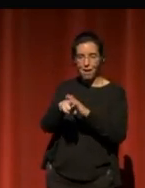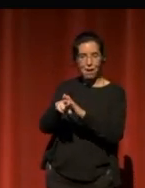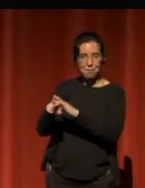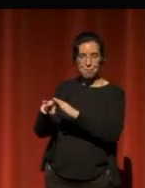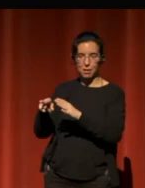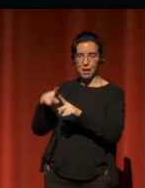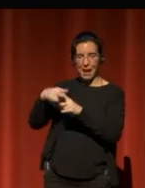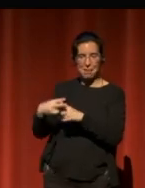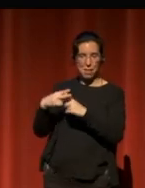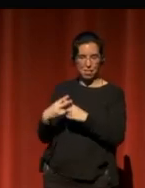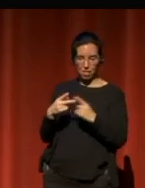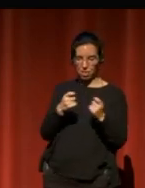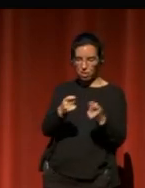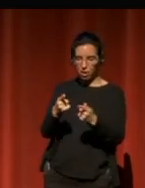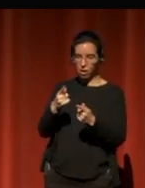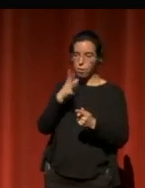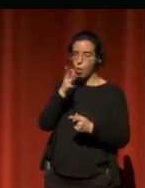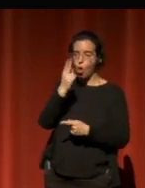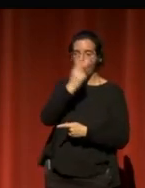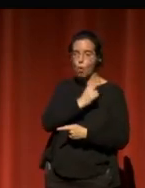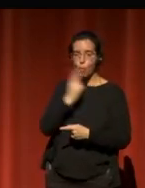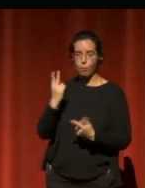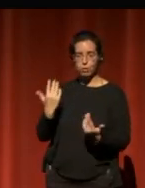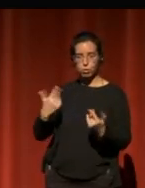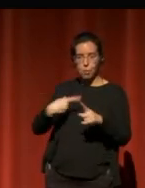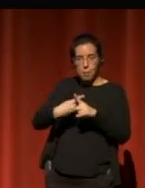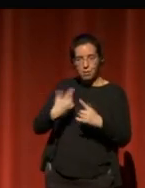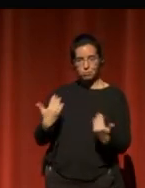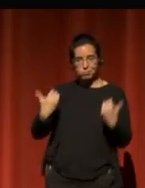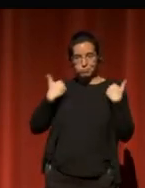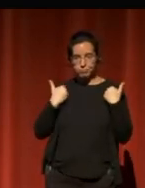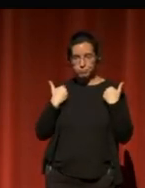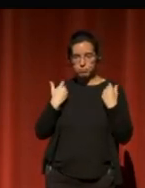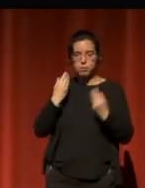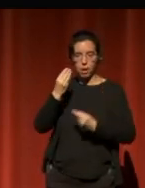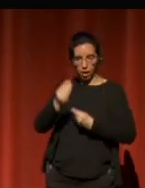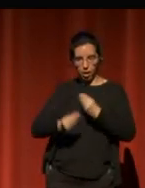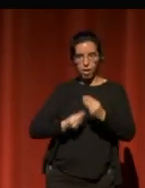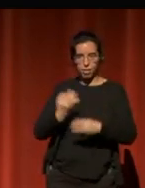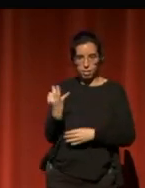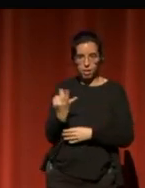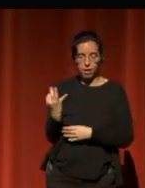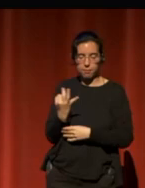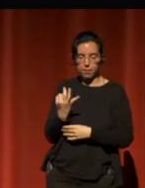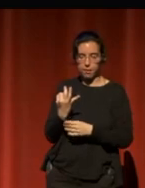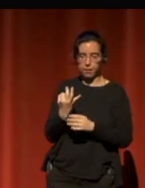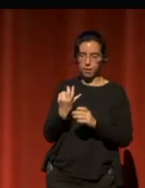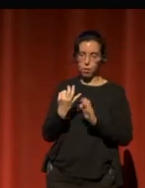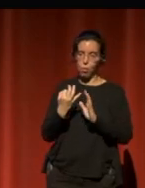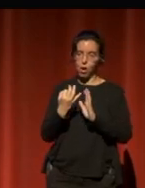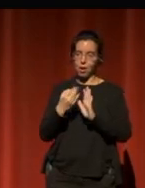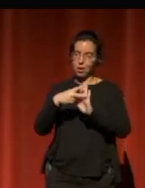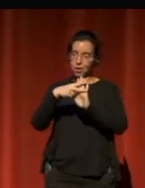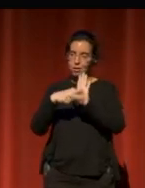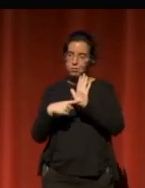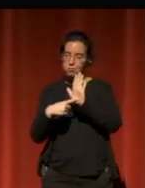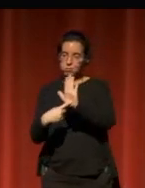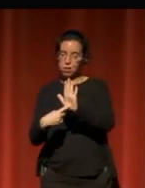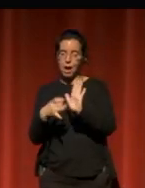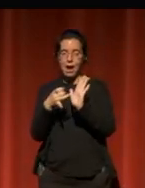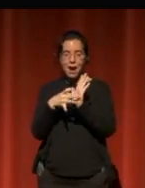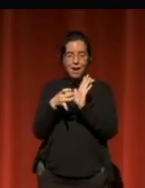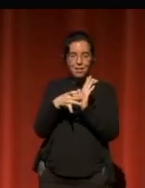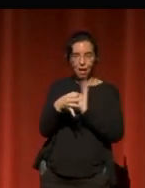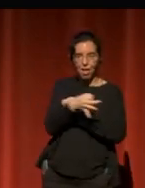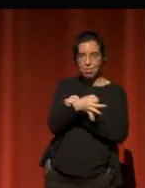responsabilidad y el compromiso de atenderlo para hacerlo con los estándares de calidad y de excelencia que